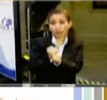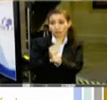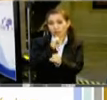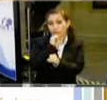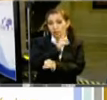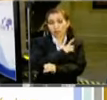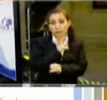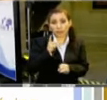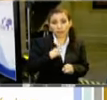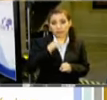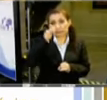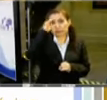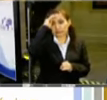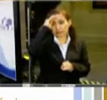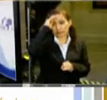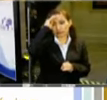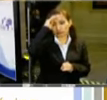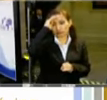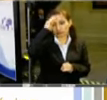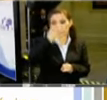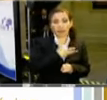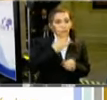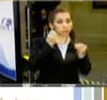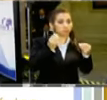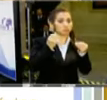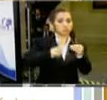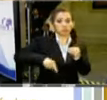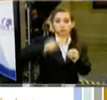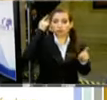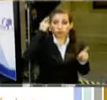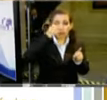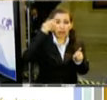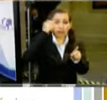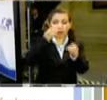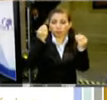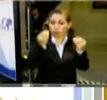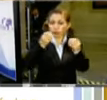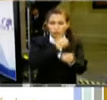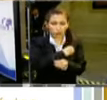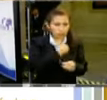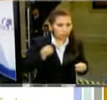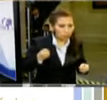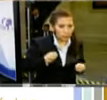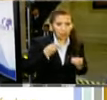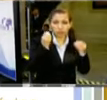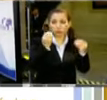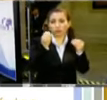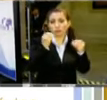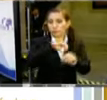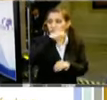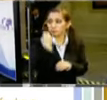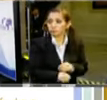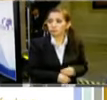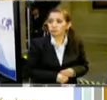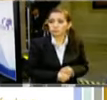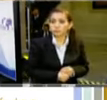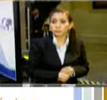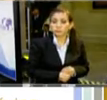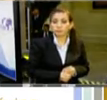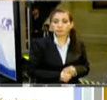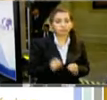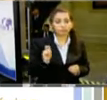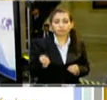que concebir que tenemos multipropósitos, multicompromisos y multiobligaciones. Y eso